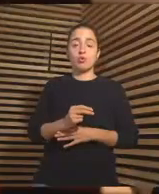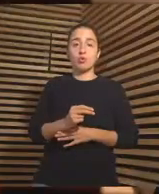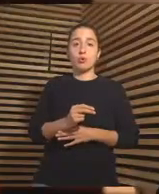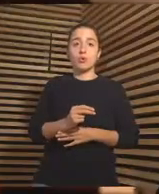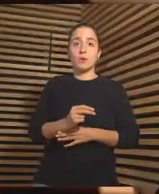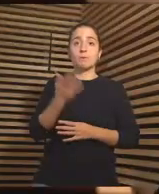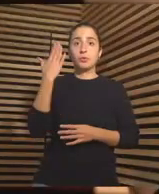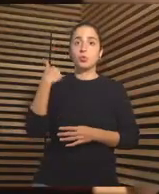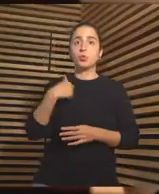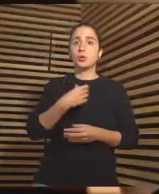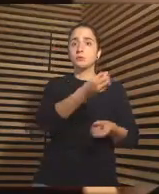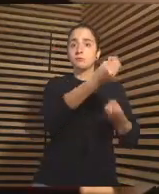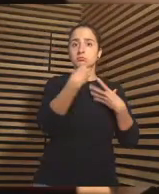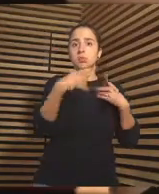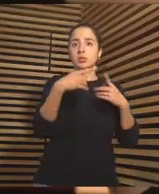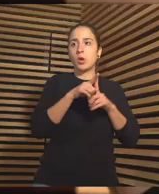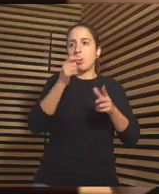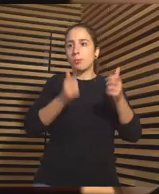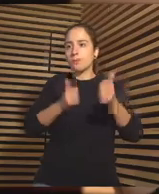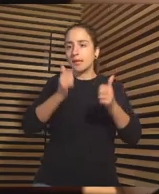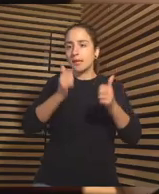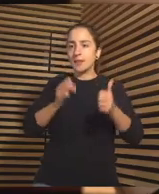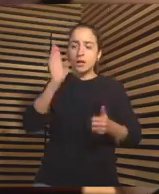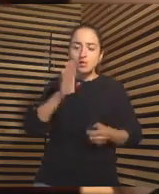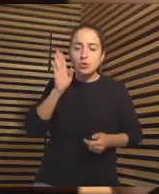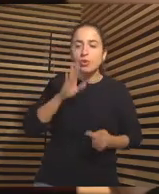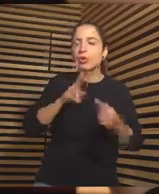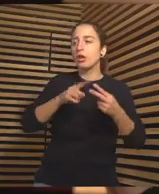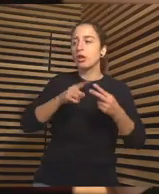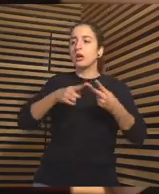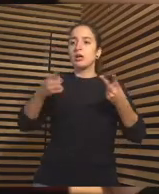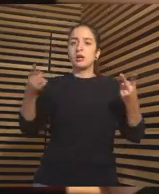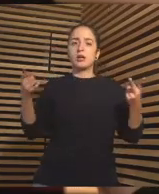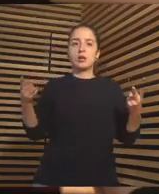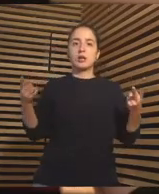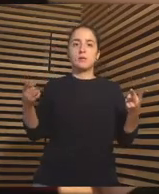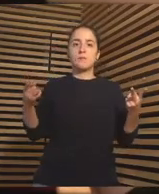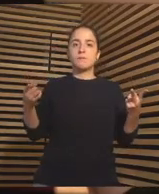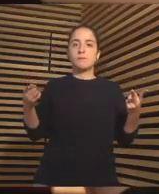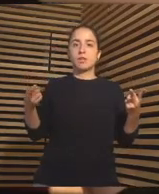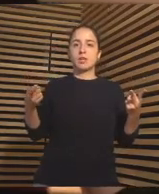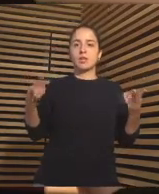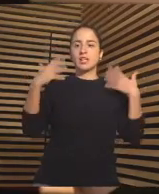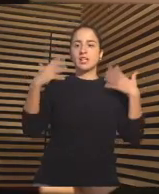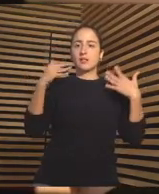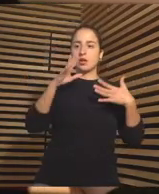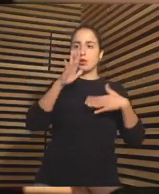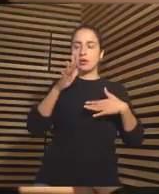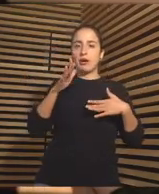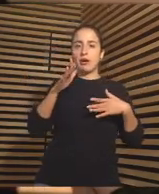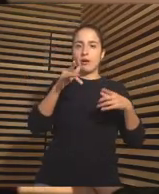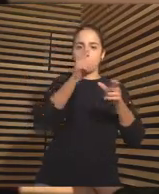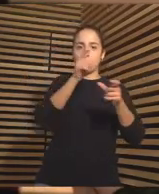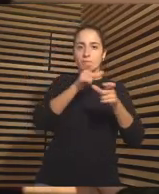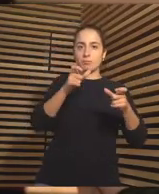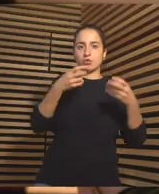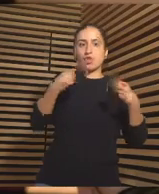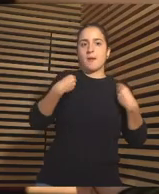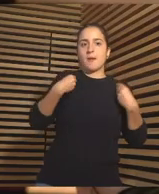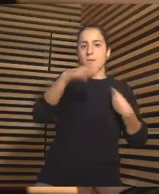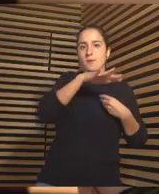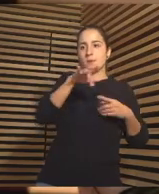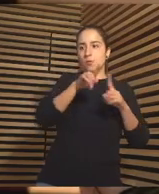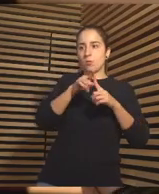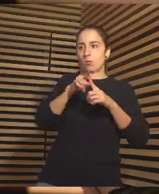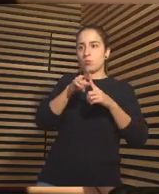una competencia desleal, me decían que las terrazas como están ahora mismo les impide el acceso al vecindario, por ejemplo, a sus escaparates, a